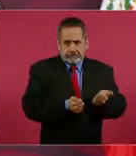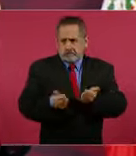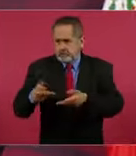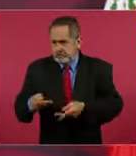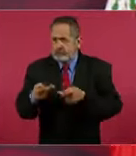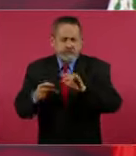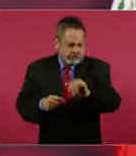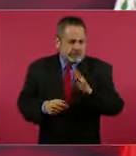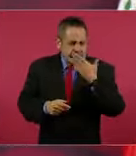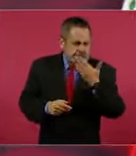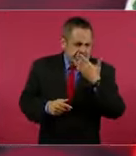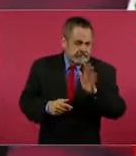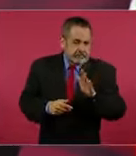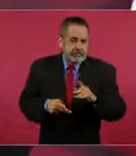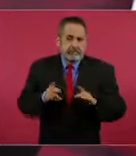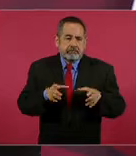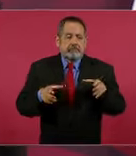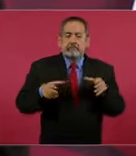pero era un comercio